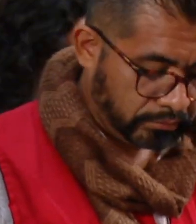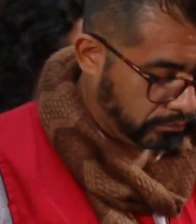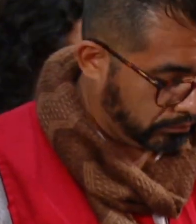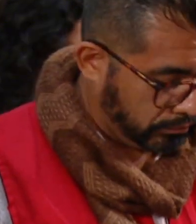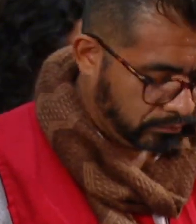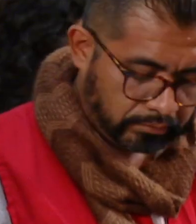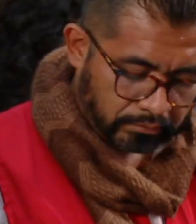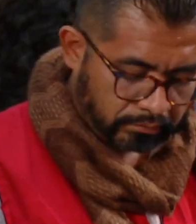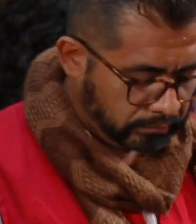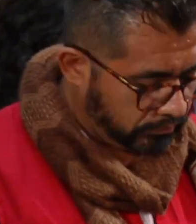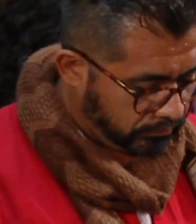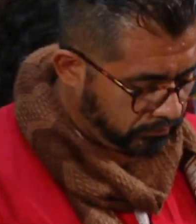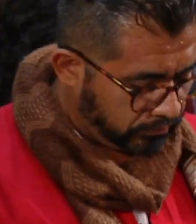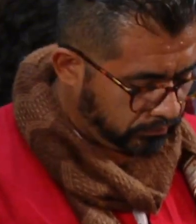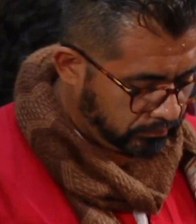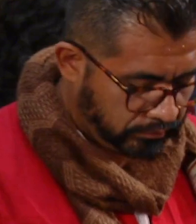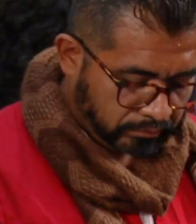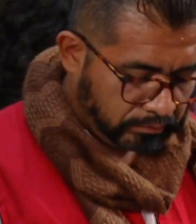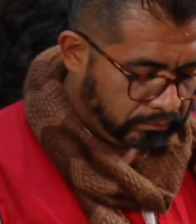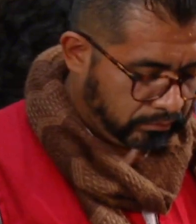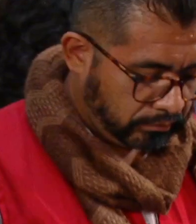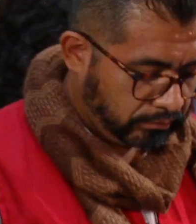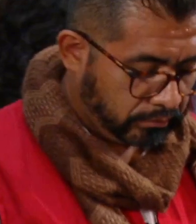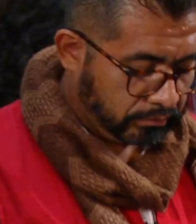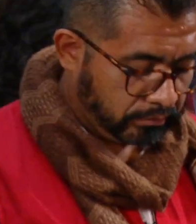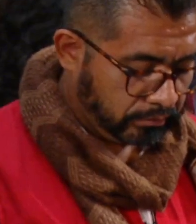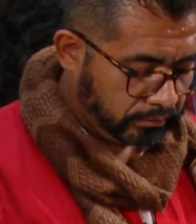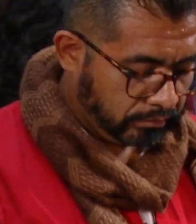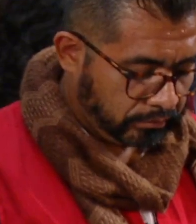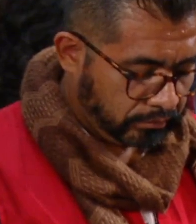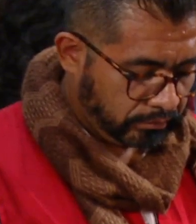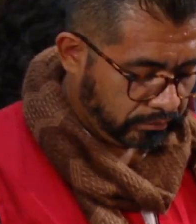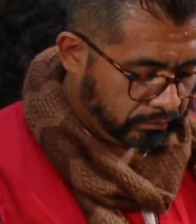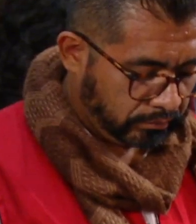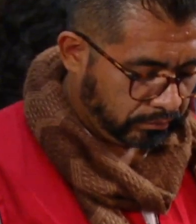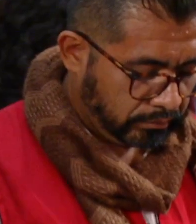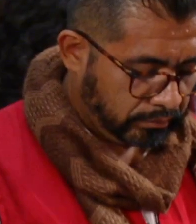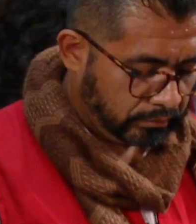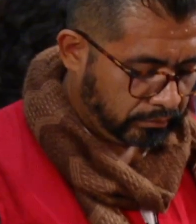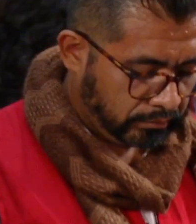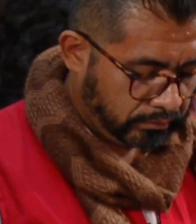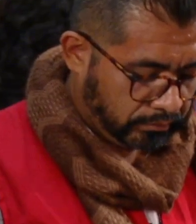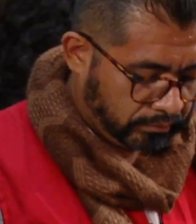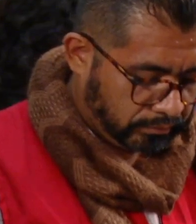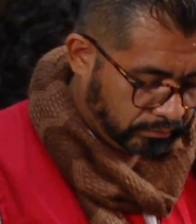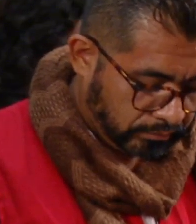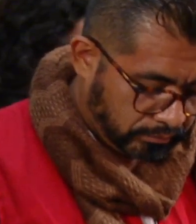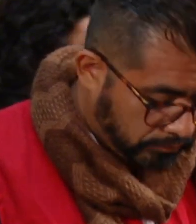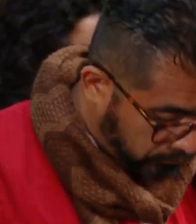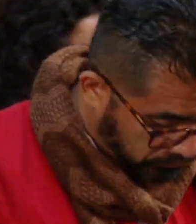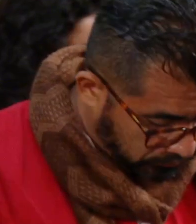Silverado 2006 por traer placas vencidas y por ello le quieren cobrar más de